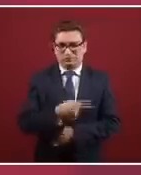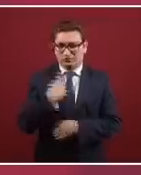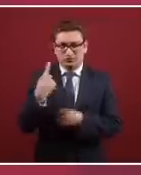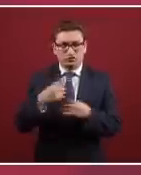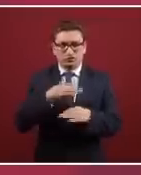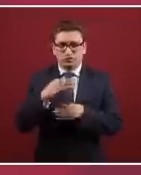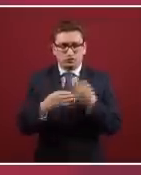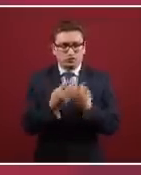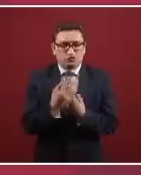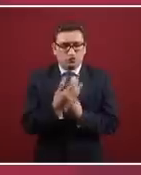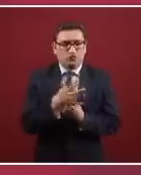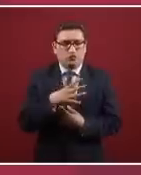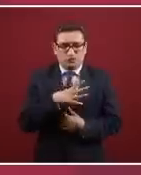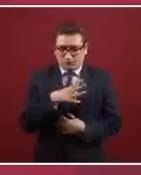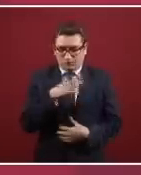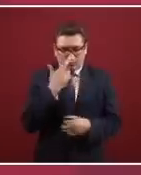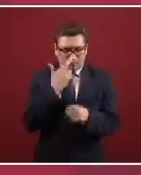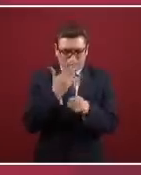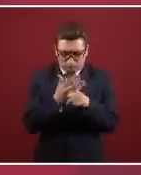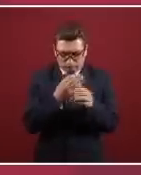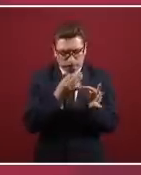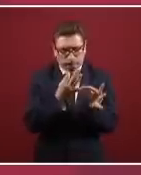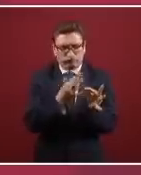actuemos con responsabilidad.